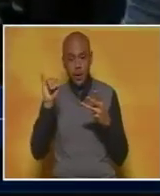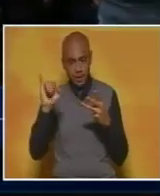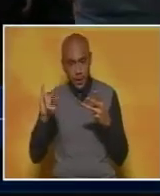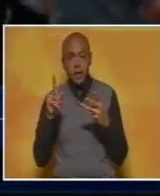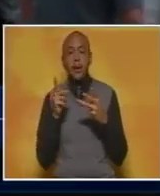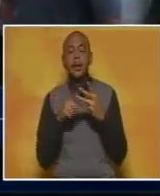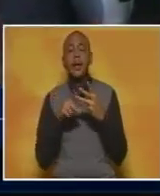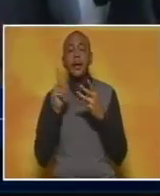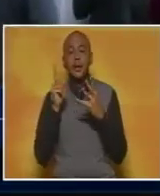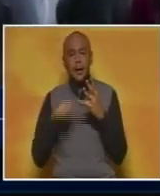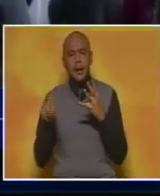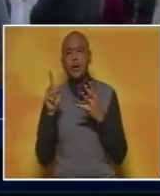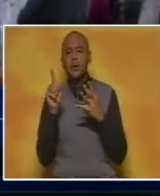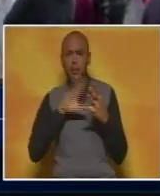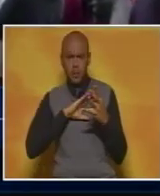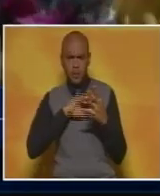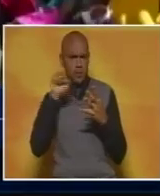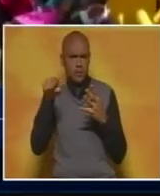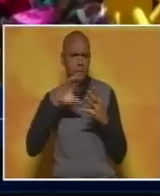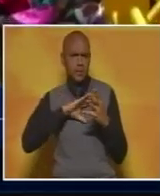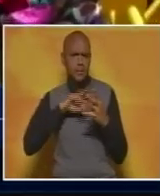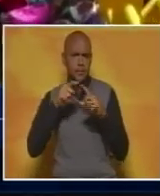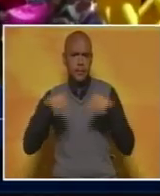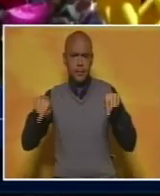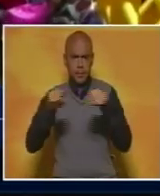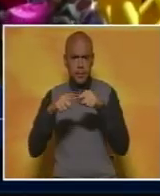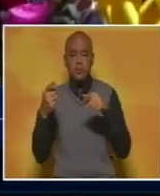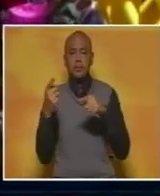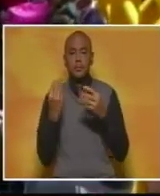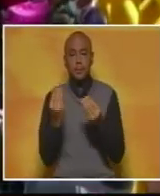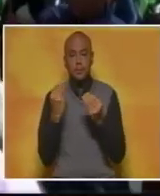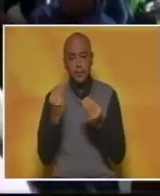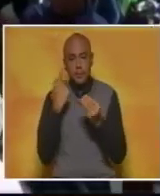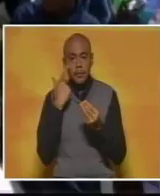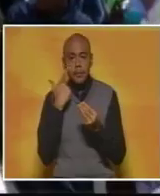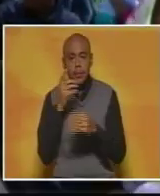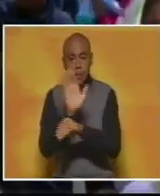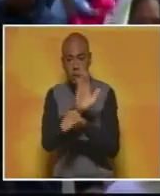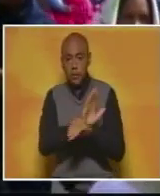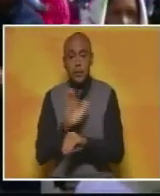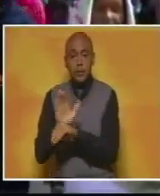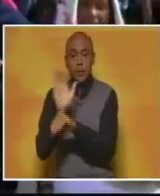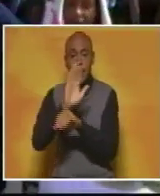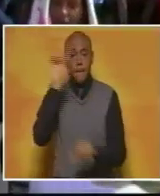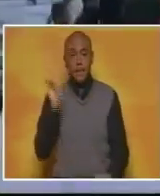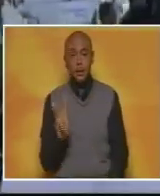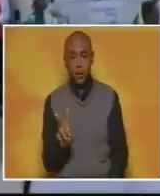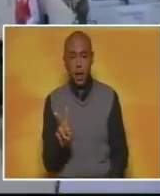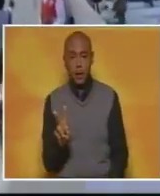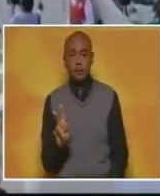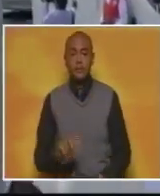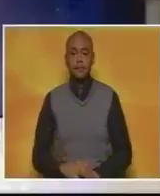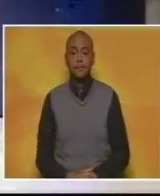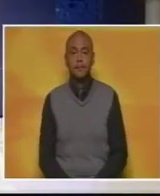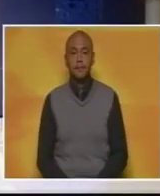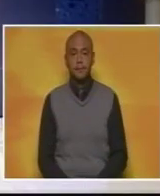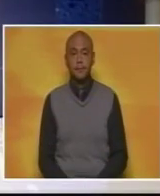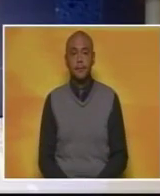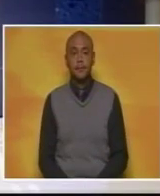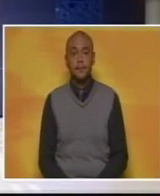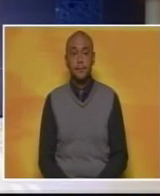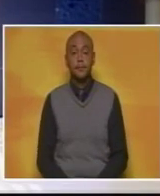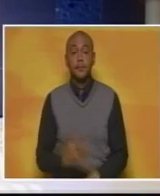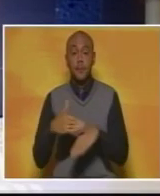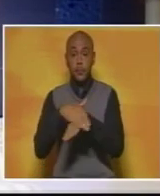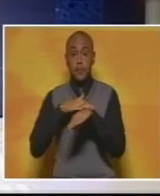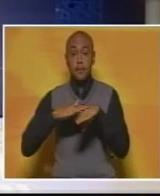Stein, representante especial conjunto de ACNUR y OIM para los refugiados y migrantes venezolanos. El